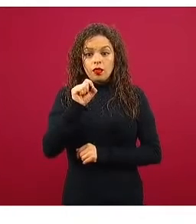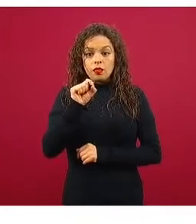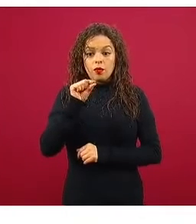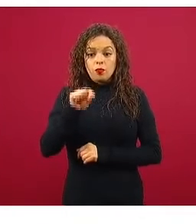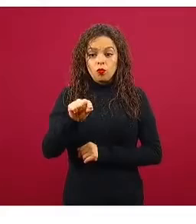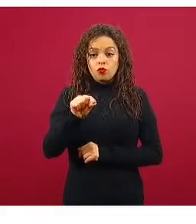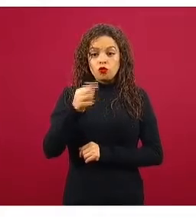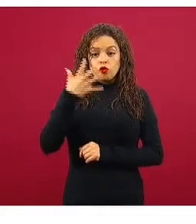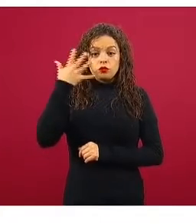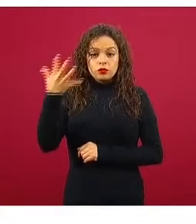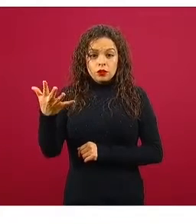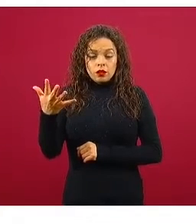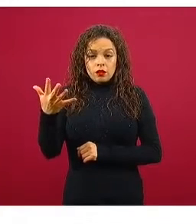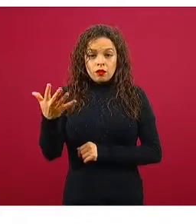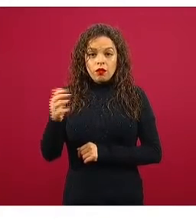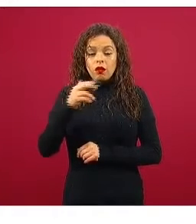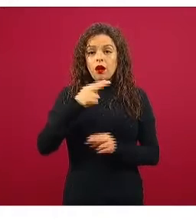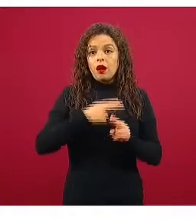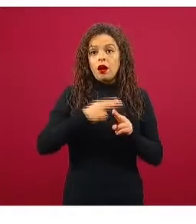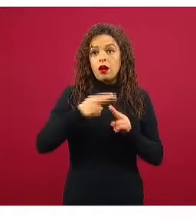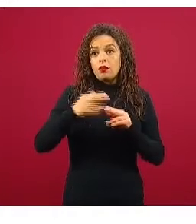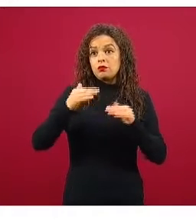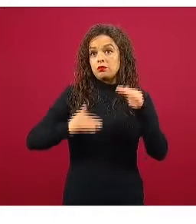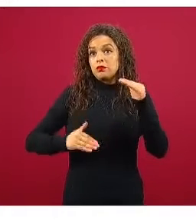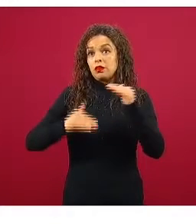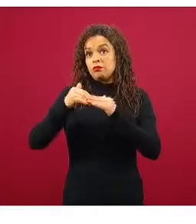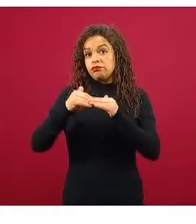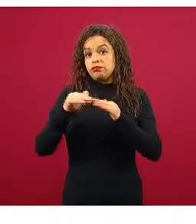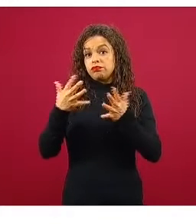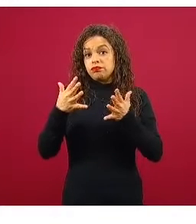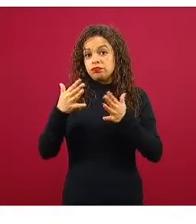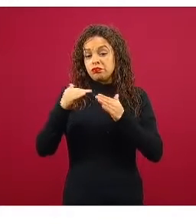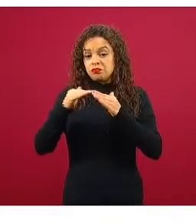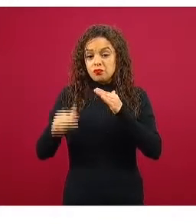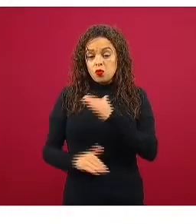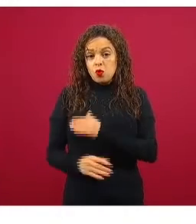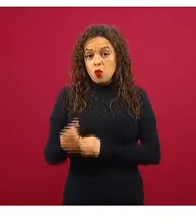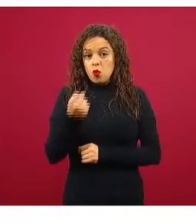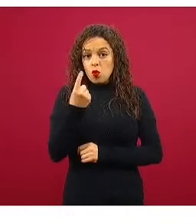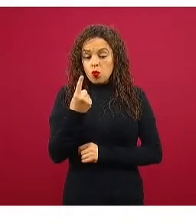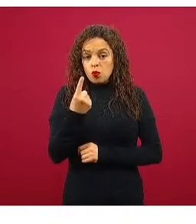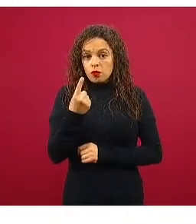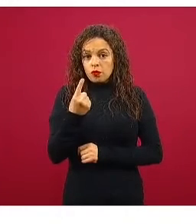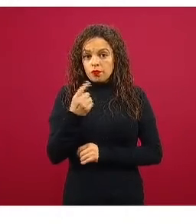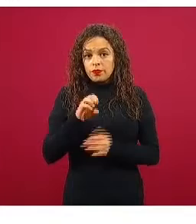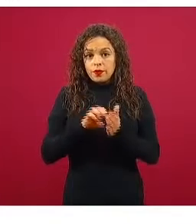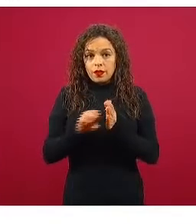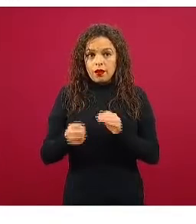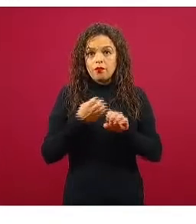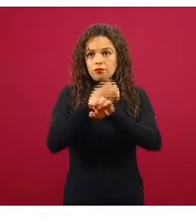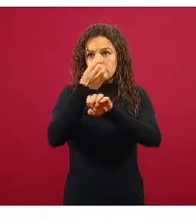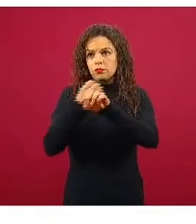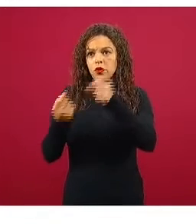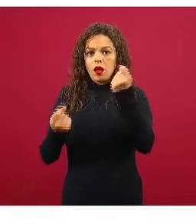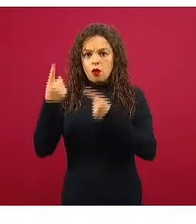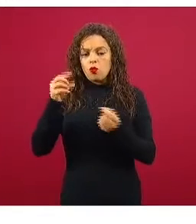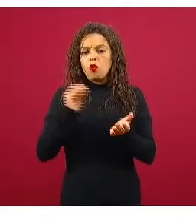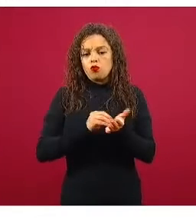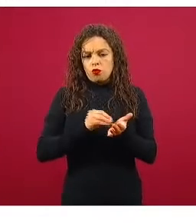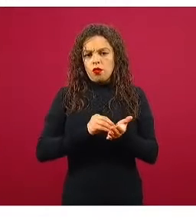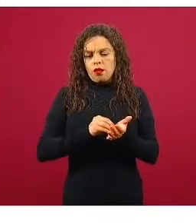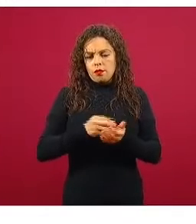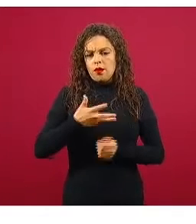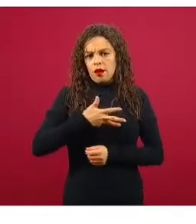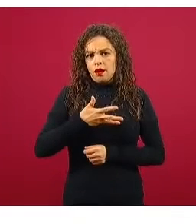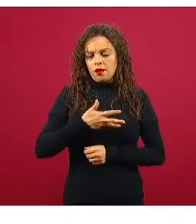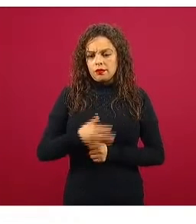20.5, hasta tasas de incidencia inclusive por debajo de 1, como son algunas entidades que todavía las presentan. En la siguiente